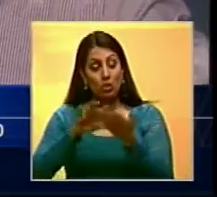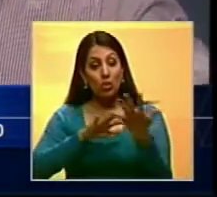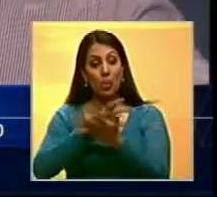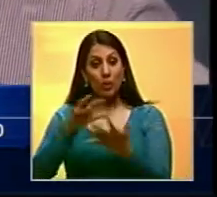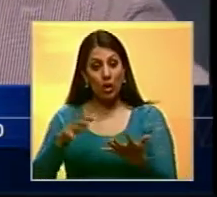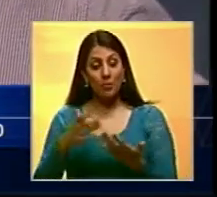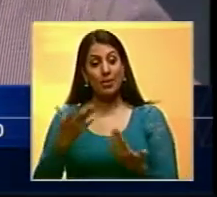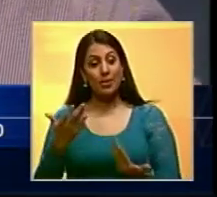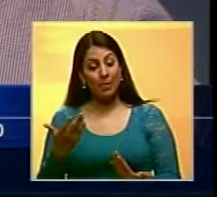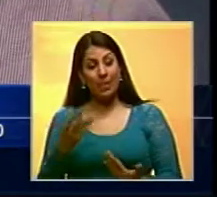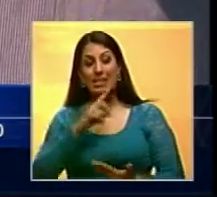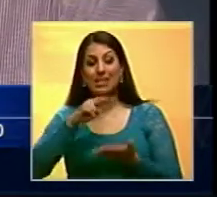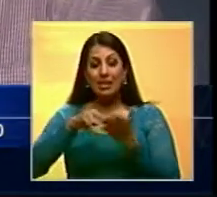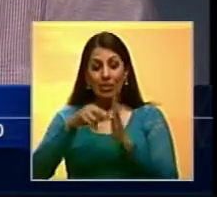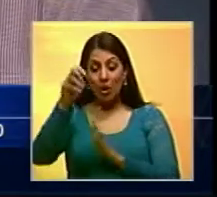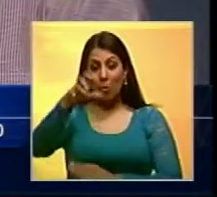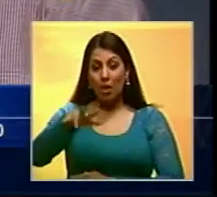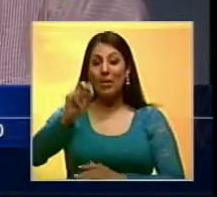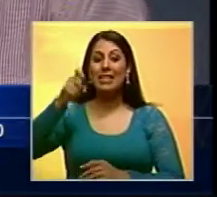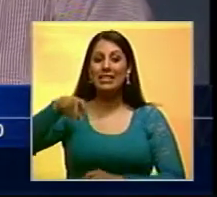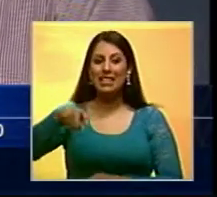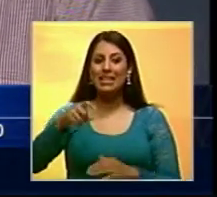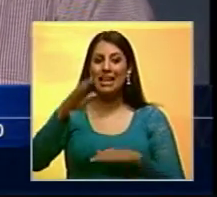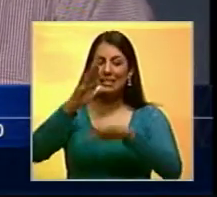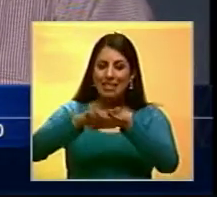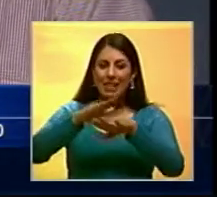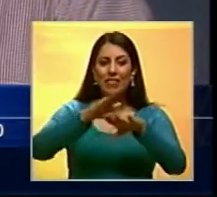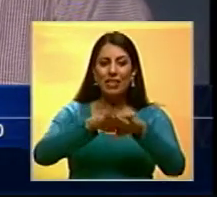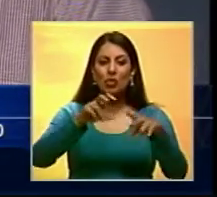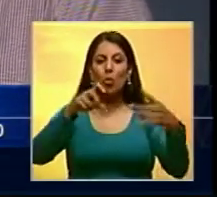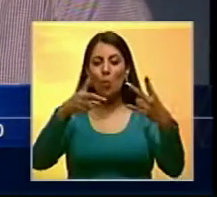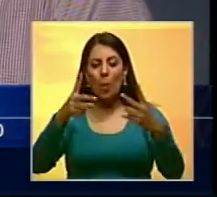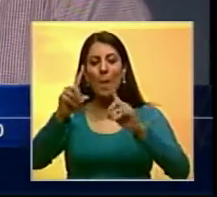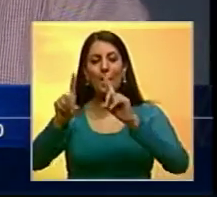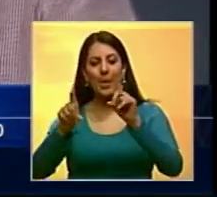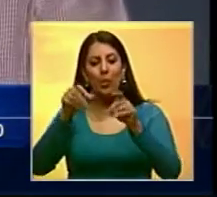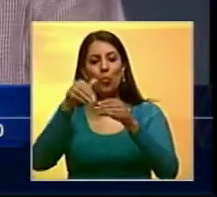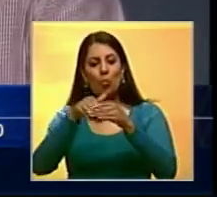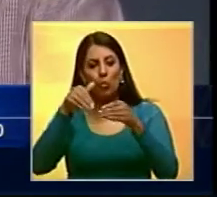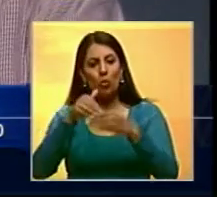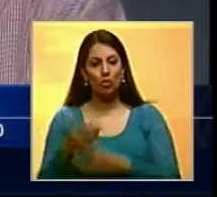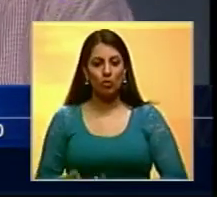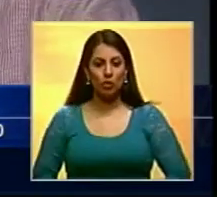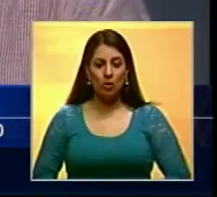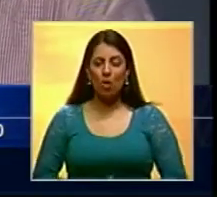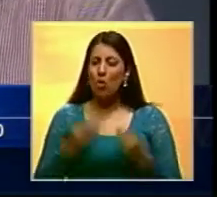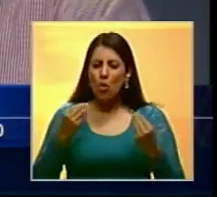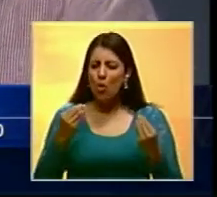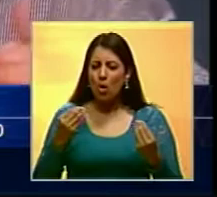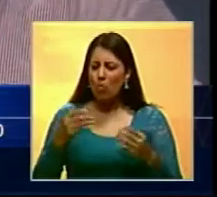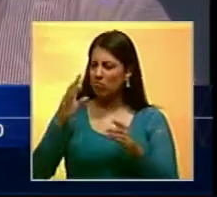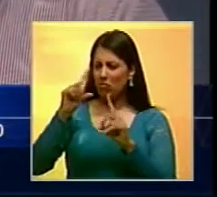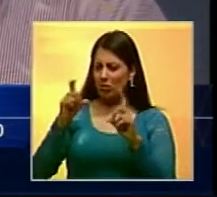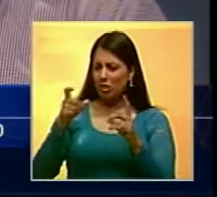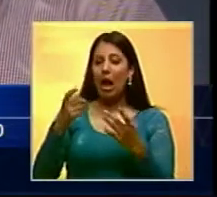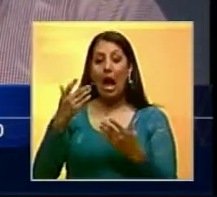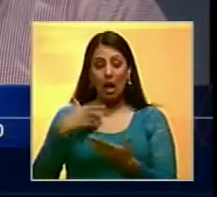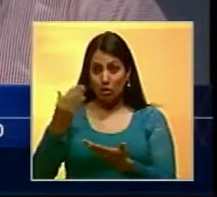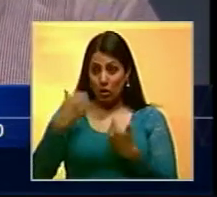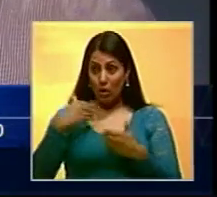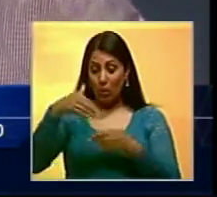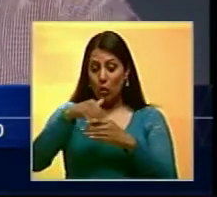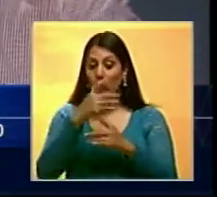resuelva por lo que diga el pueblo, es necesario convocar una consulta electoral. ¿Cómo? Muy sencillo, que nos devuelvan el